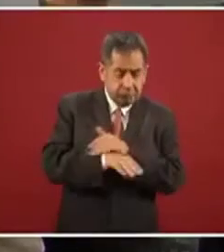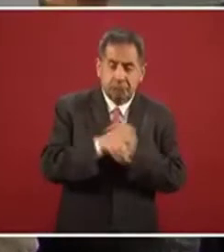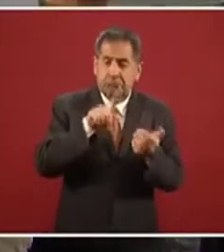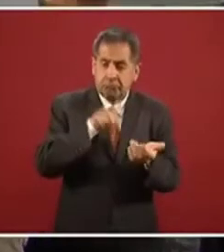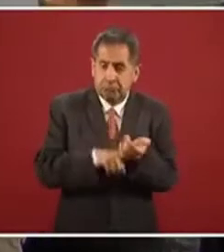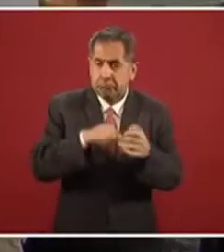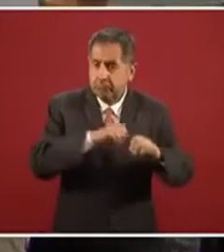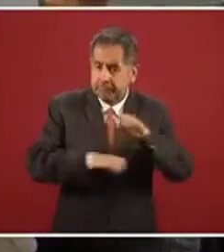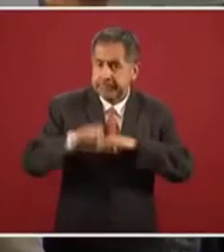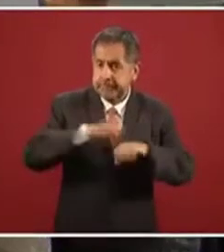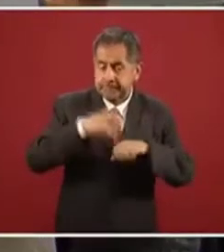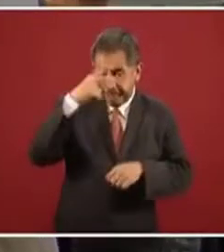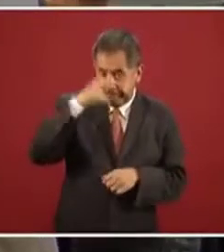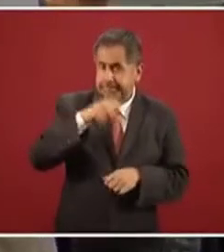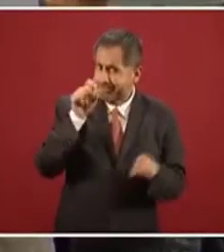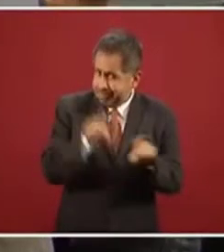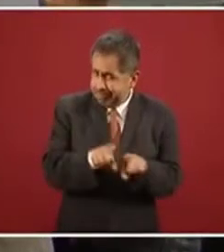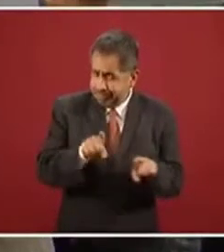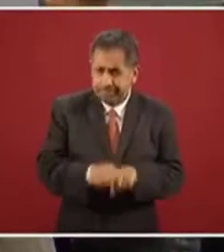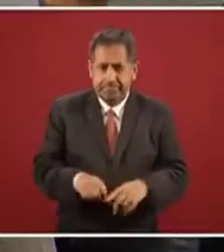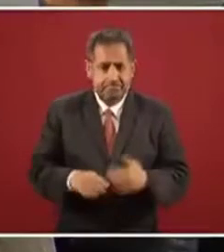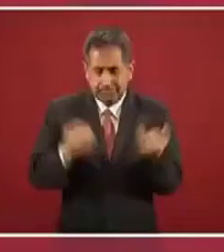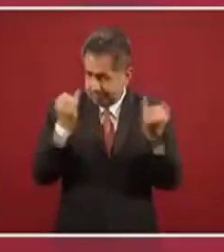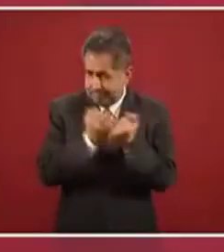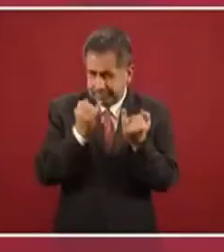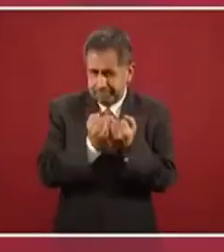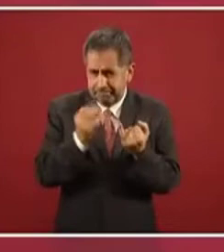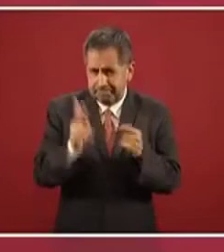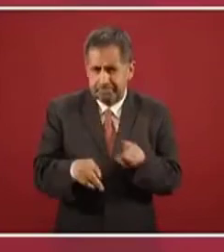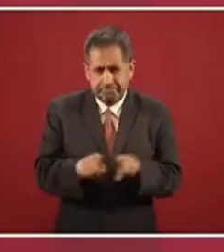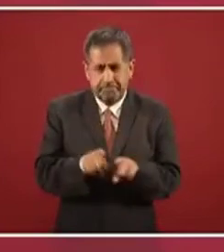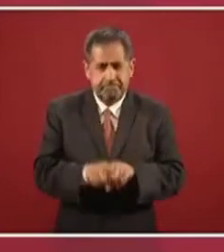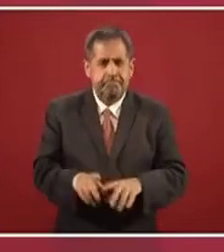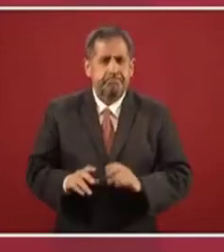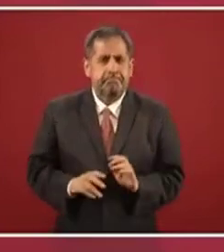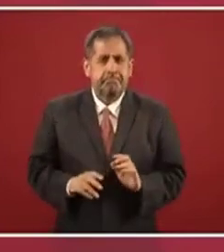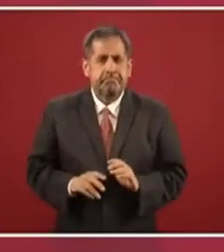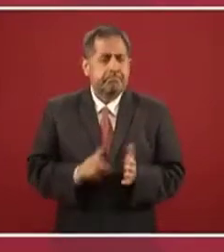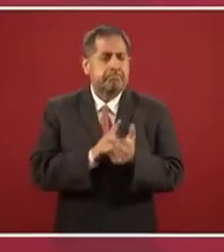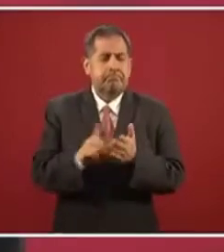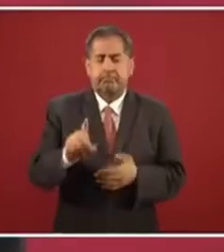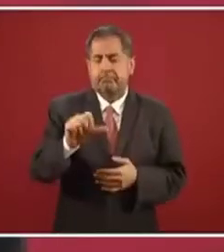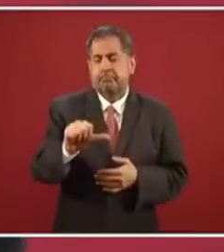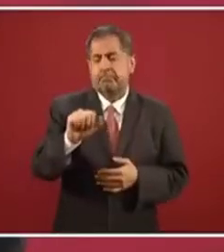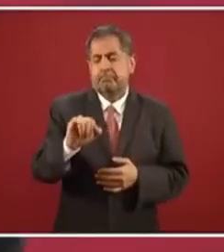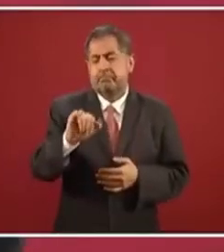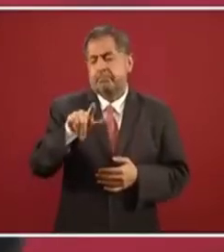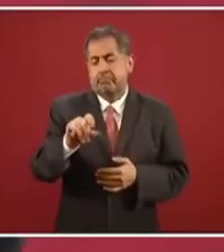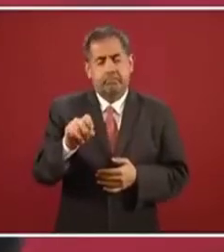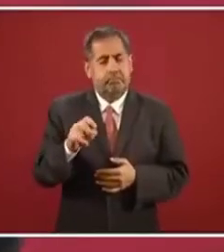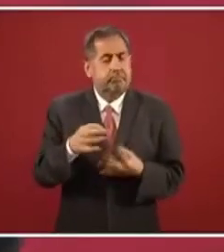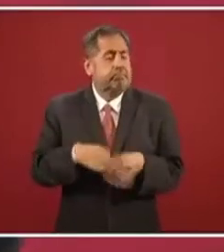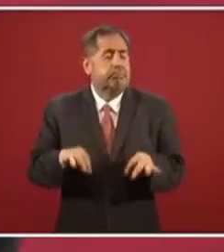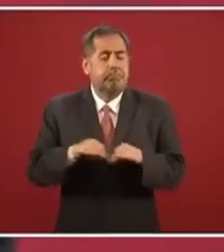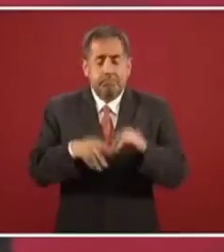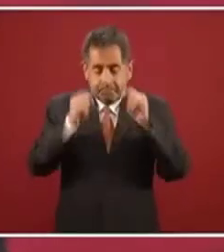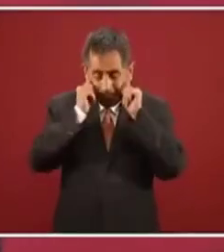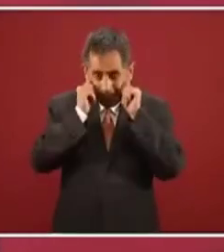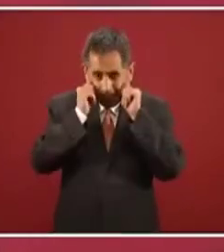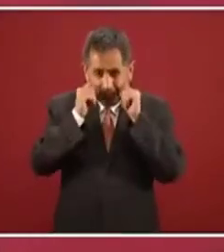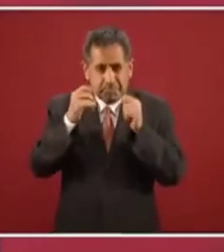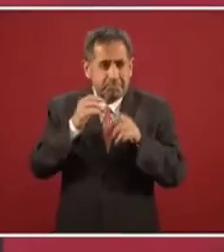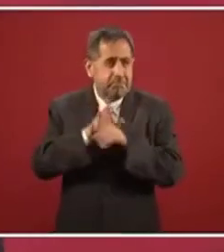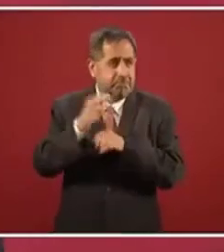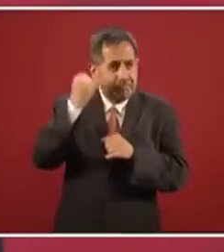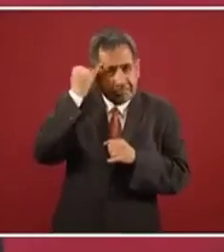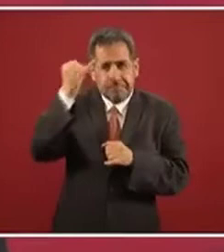embajada de México. Igual hemos actuado. El derecho de asilo para nosotros no tiene ideología,